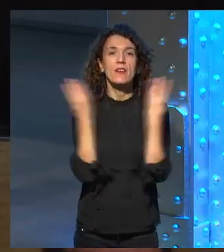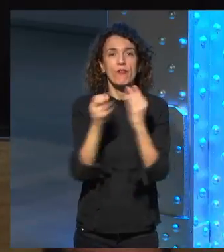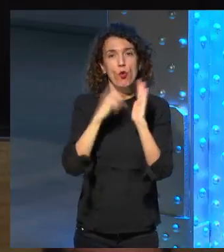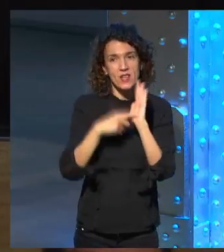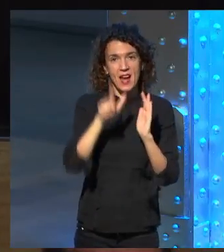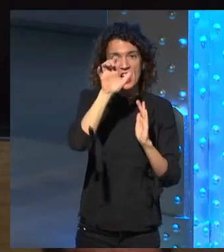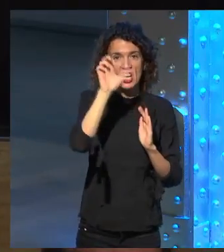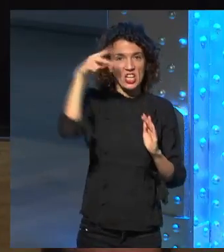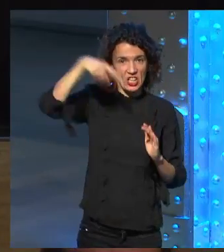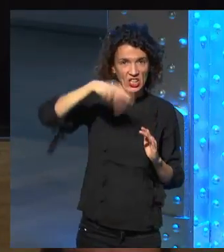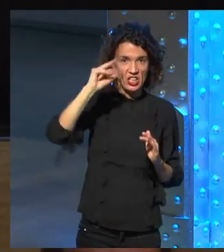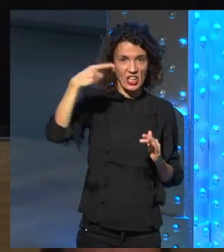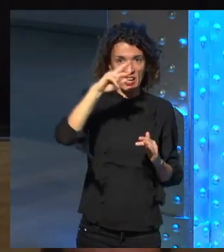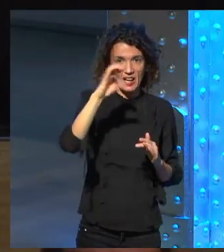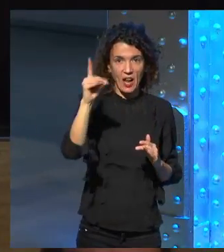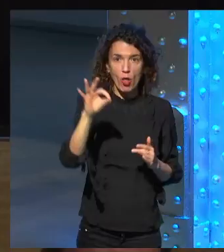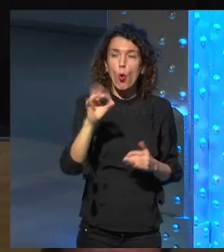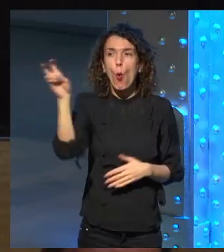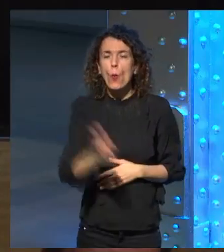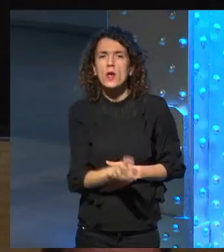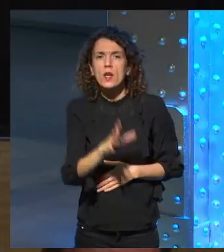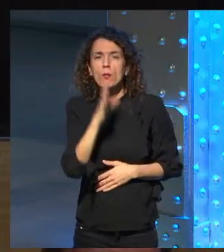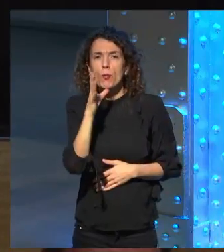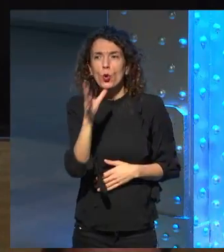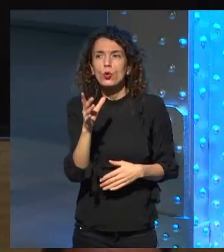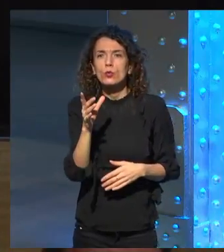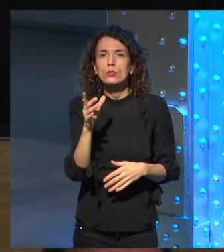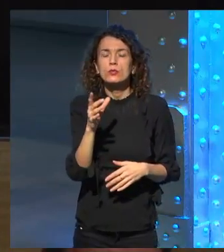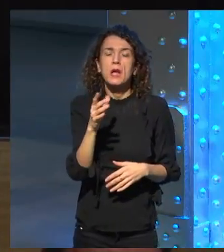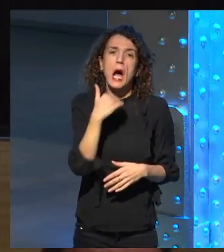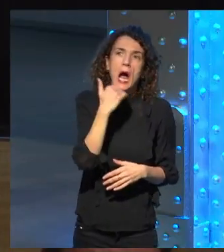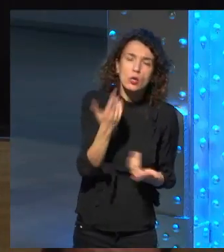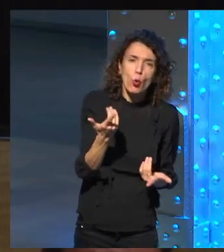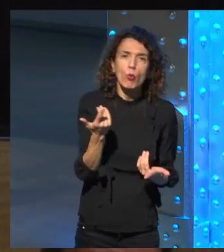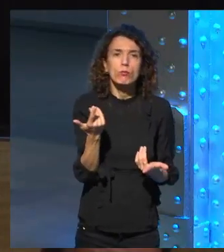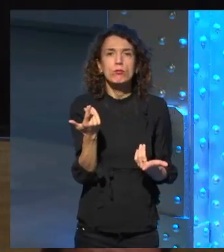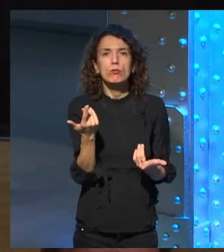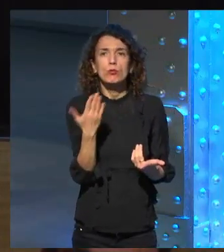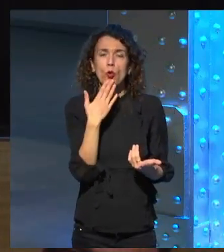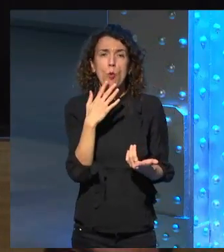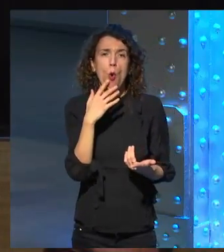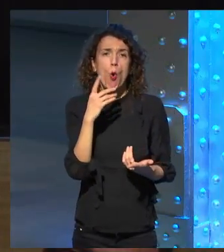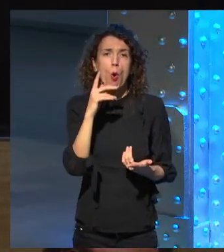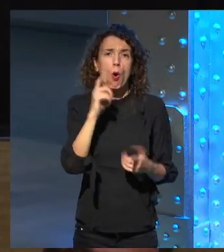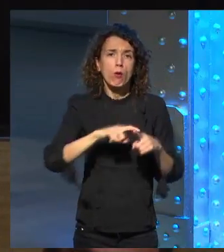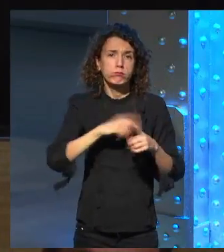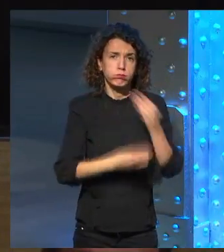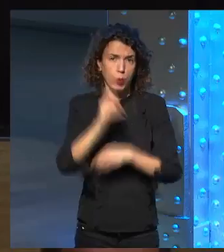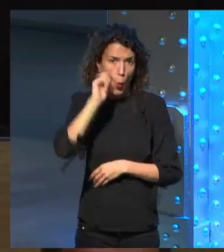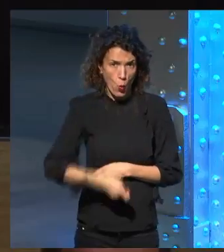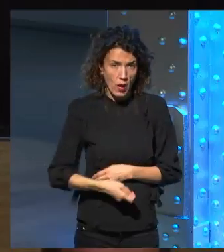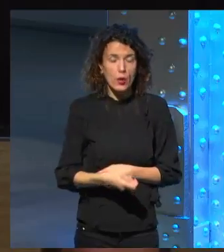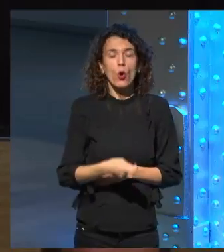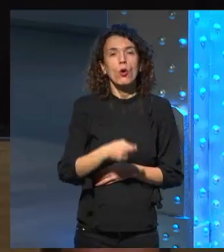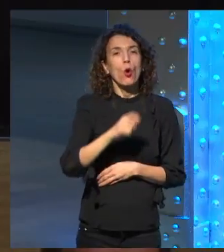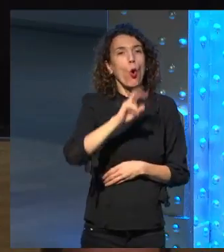Leningrado, o es directamente algo que le viene sencillamente de como húngaro que es, el éxito de